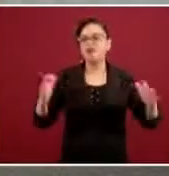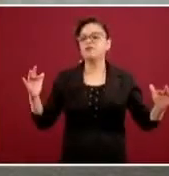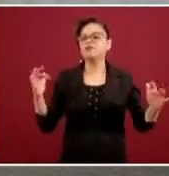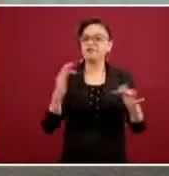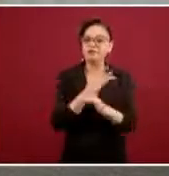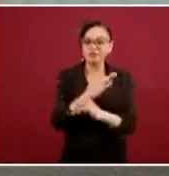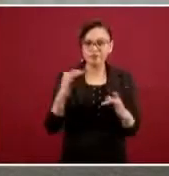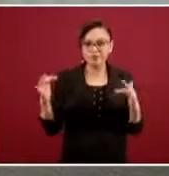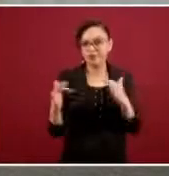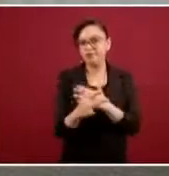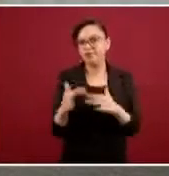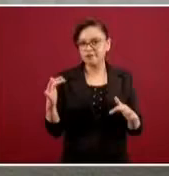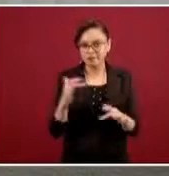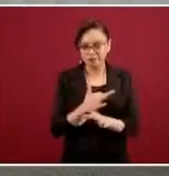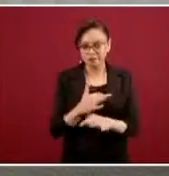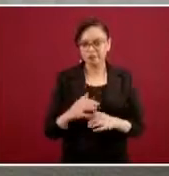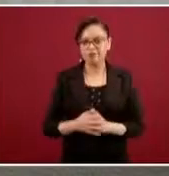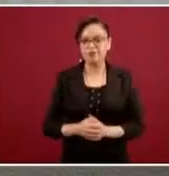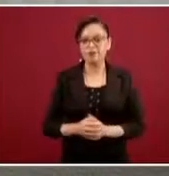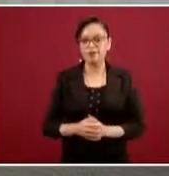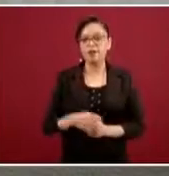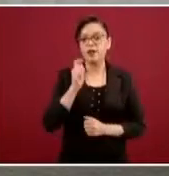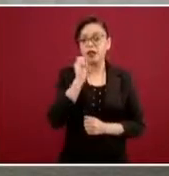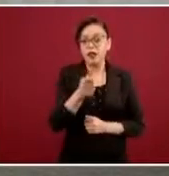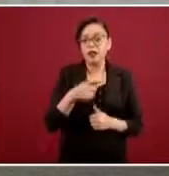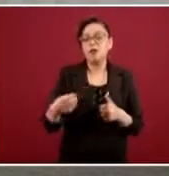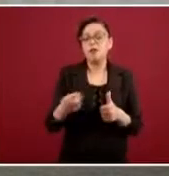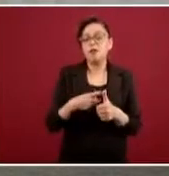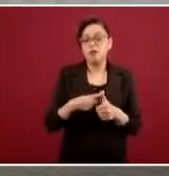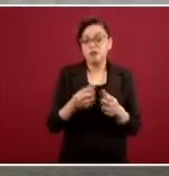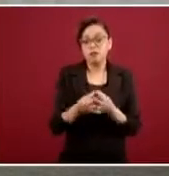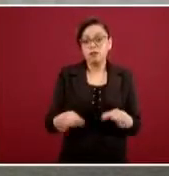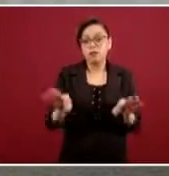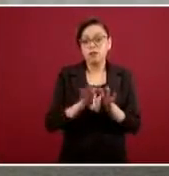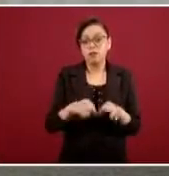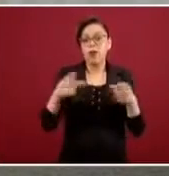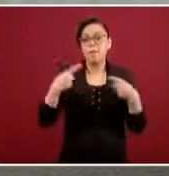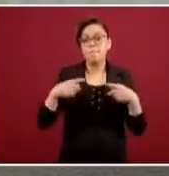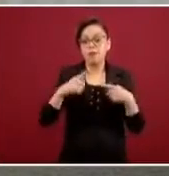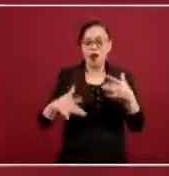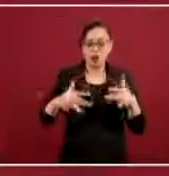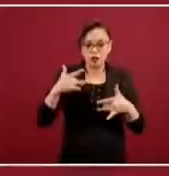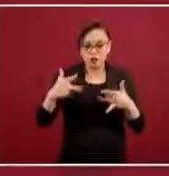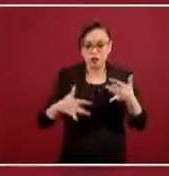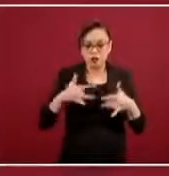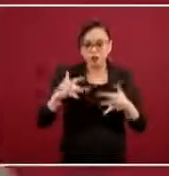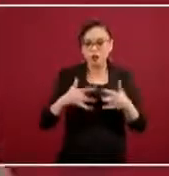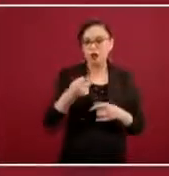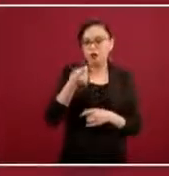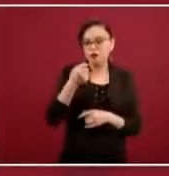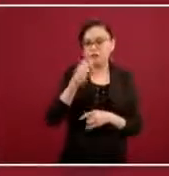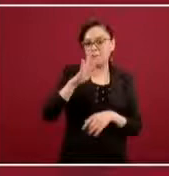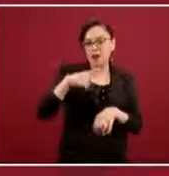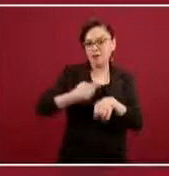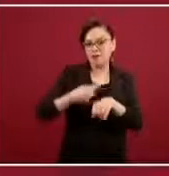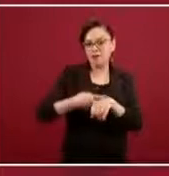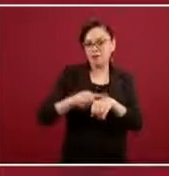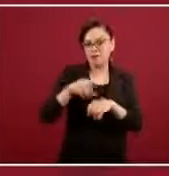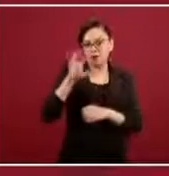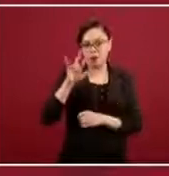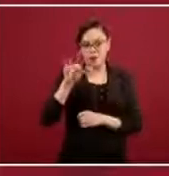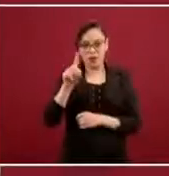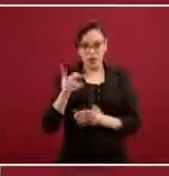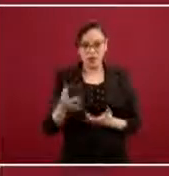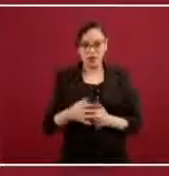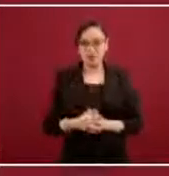particularmente quienes tienen síntomas de la enfermedad, porque entonces serían una fuente de contagio, incluyendo las salas de espera de